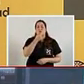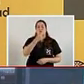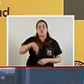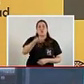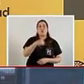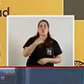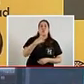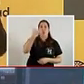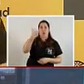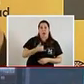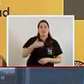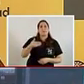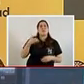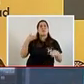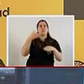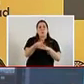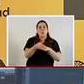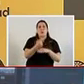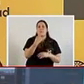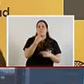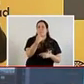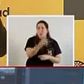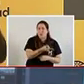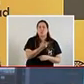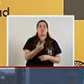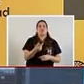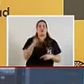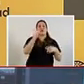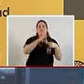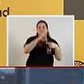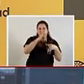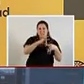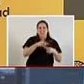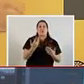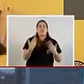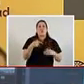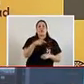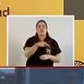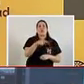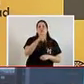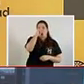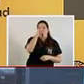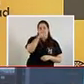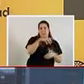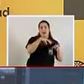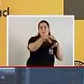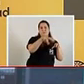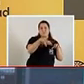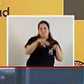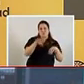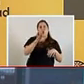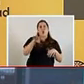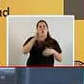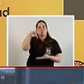retirado de la política, si juego a esto para ganar, no para perder. Así que yo creo que Milei tiene la capacidad y tiene el momento político y tiene la